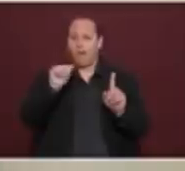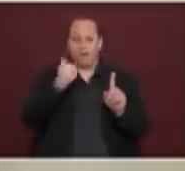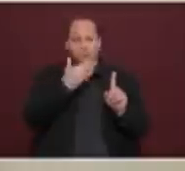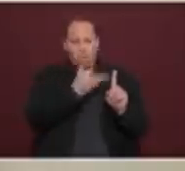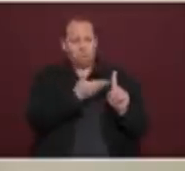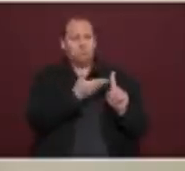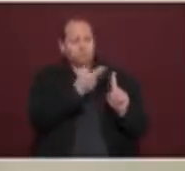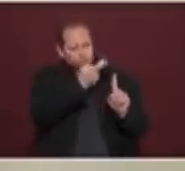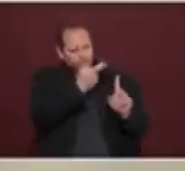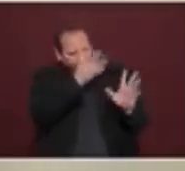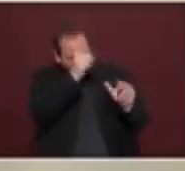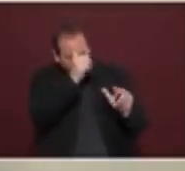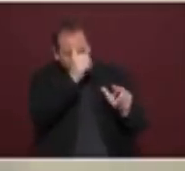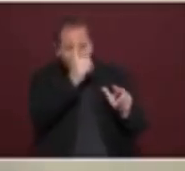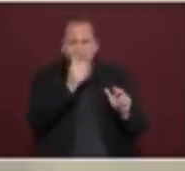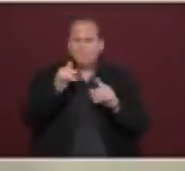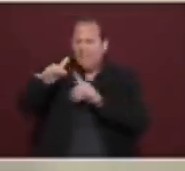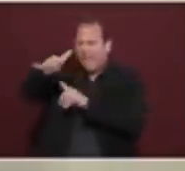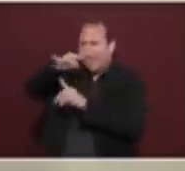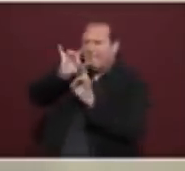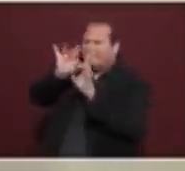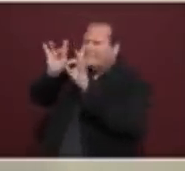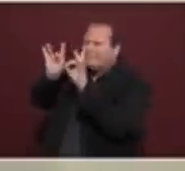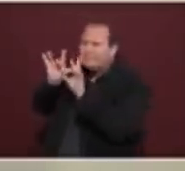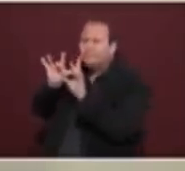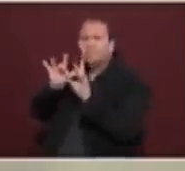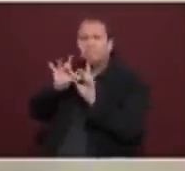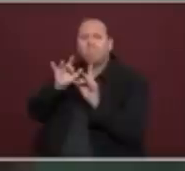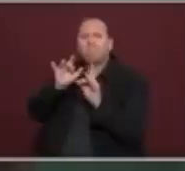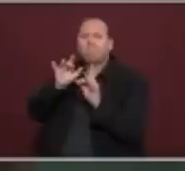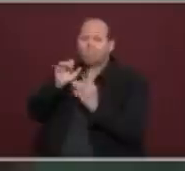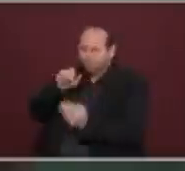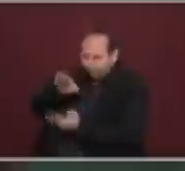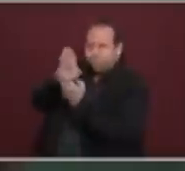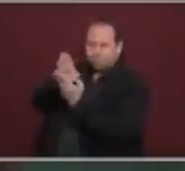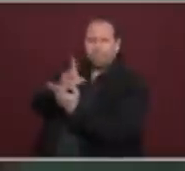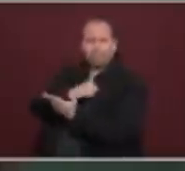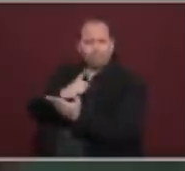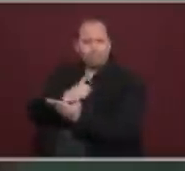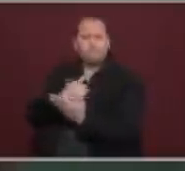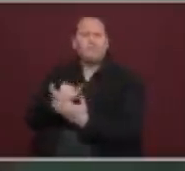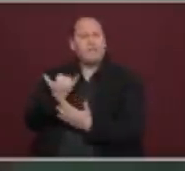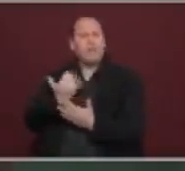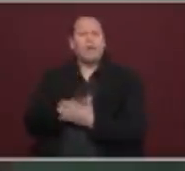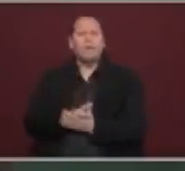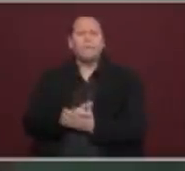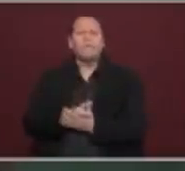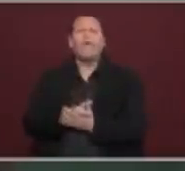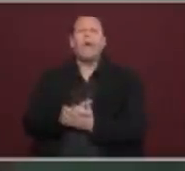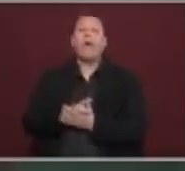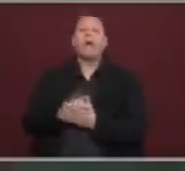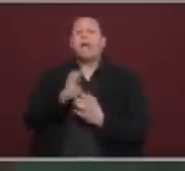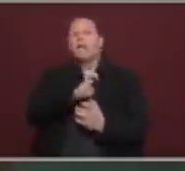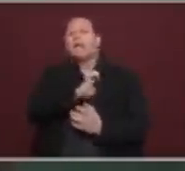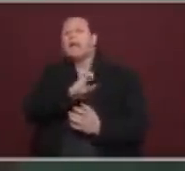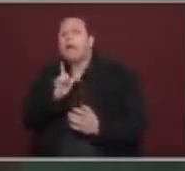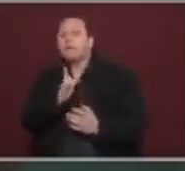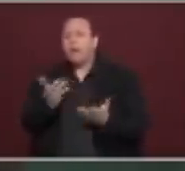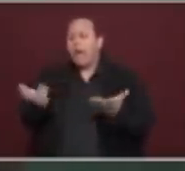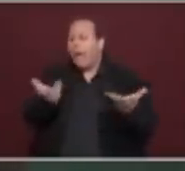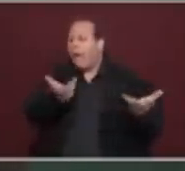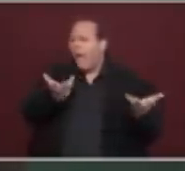enfrentar esta situación y se echó a andar un operativo especial